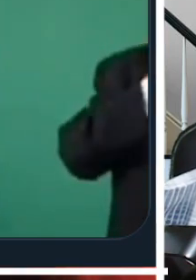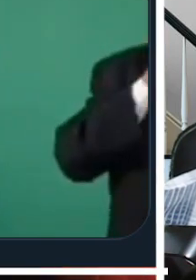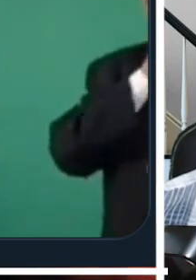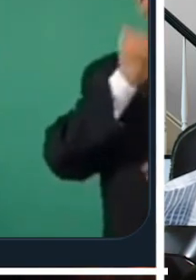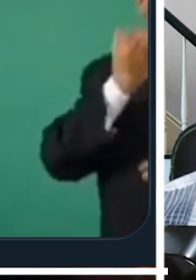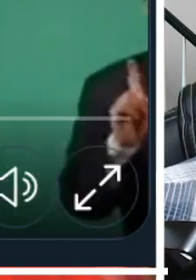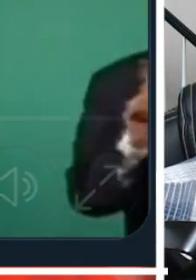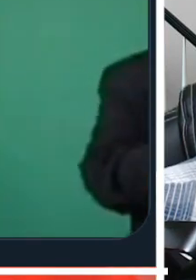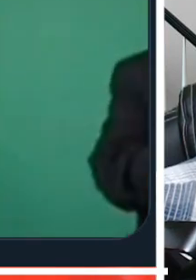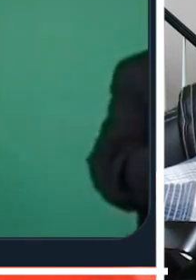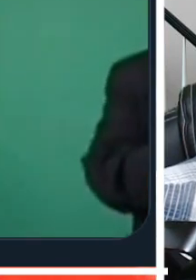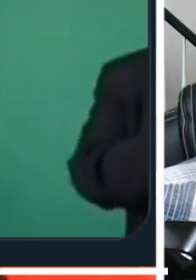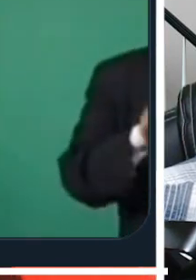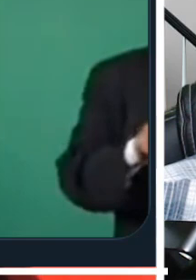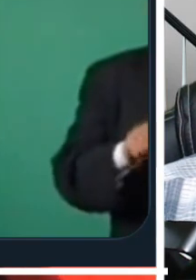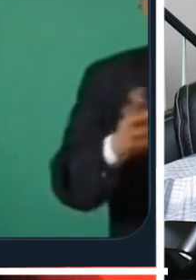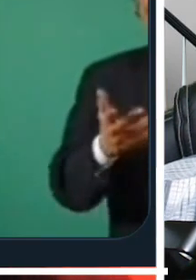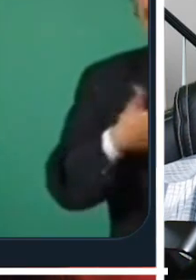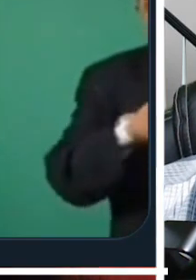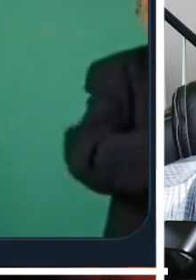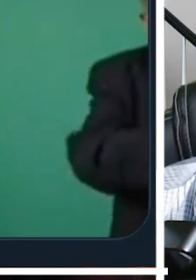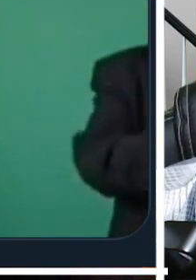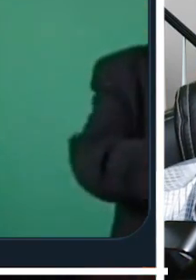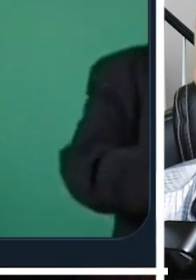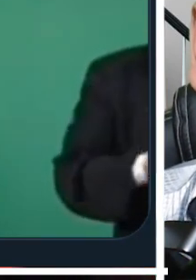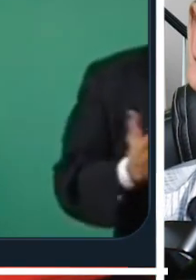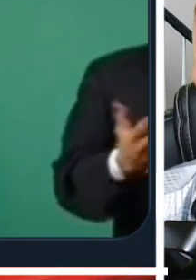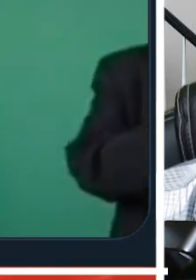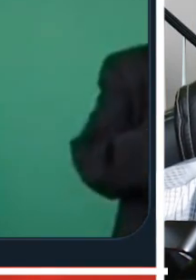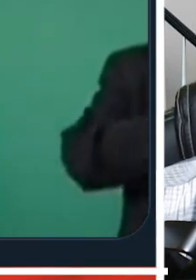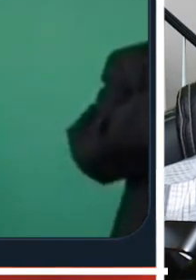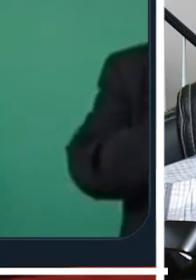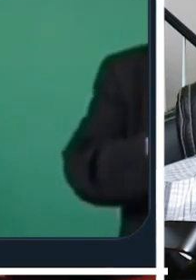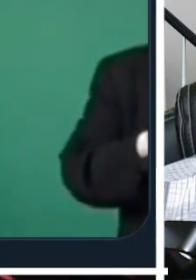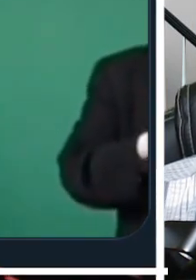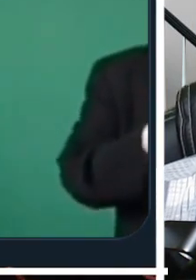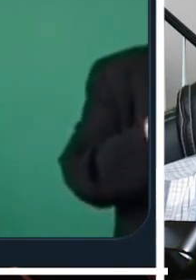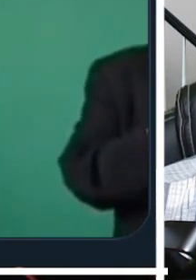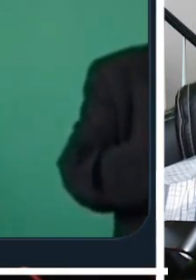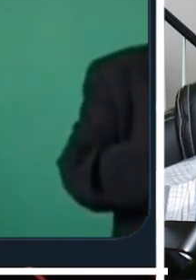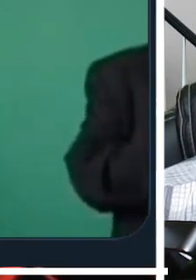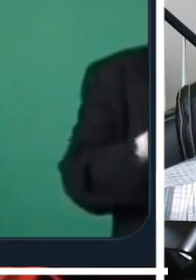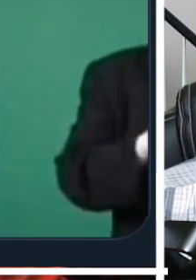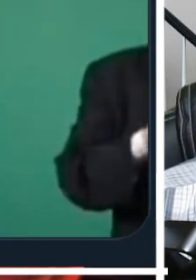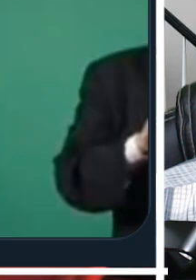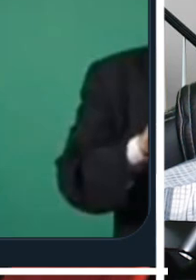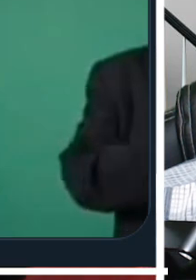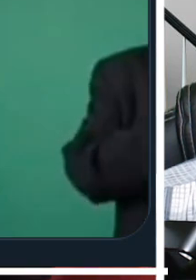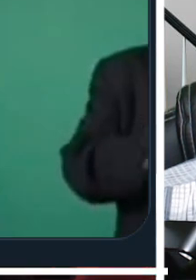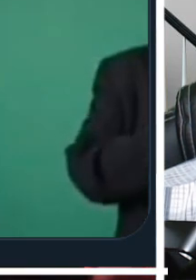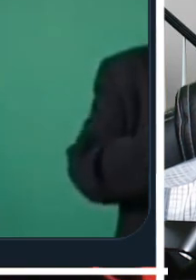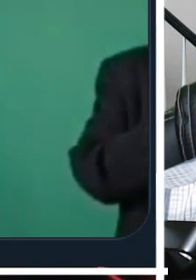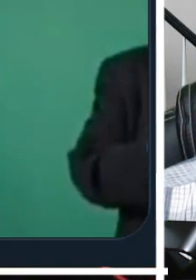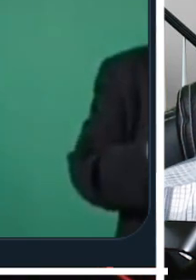5 o 10 veces más. Para que se moderen en lo que reciben